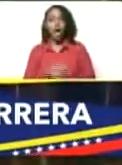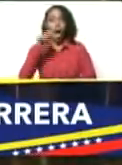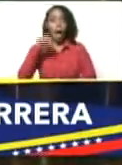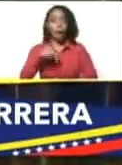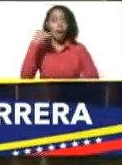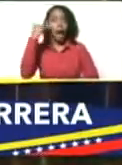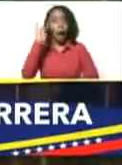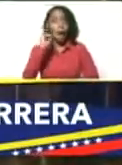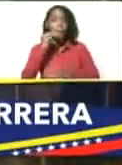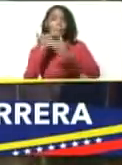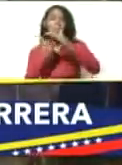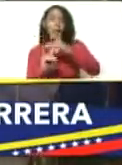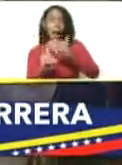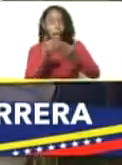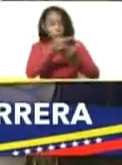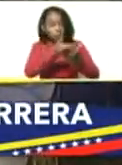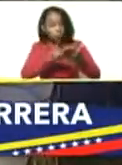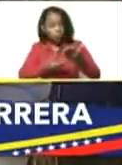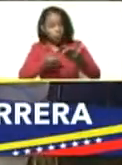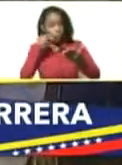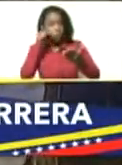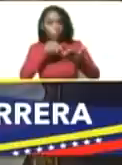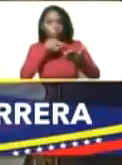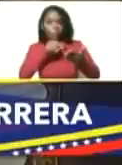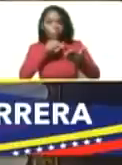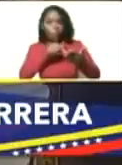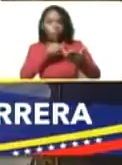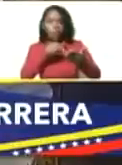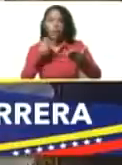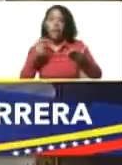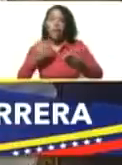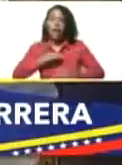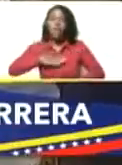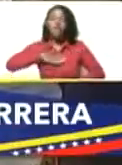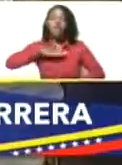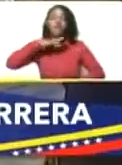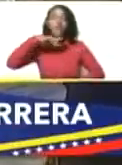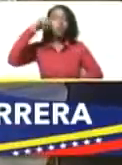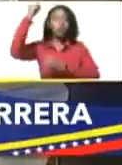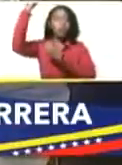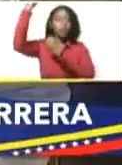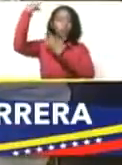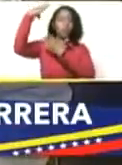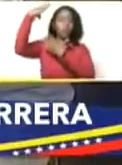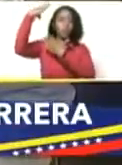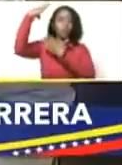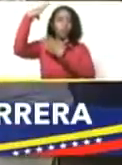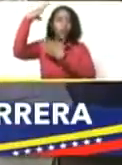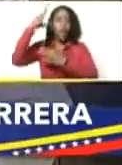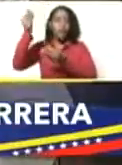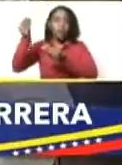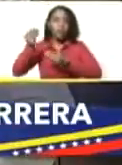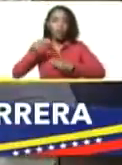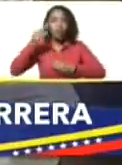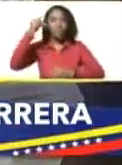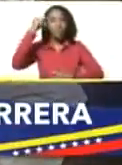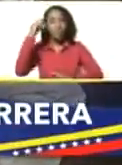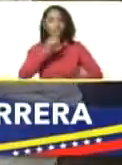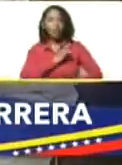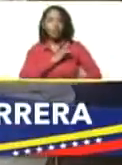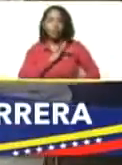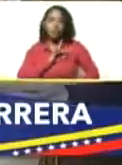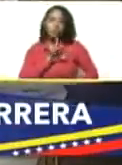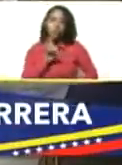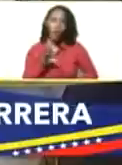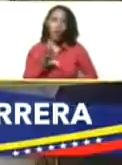un mensaje que nos viene a iluminar un día de duelo, un